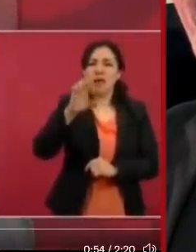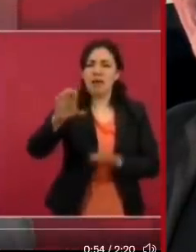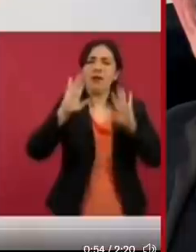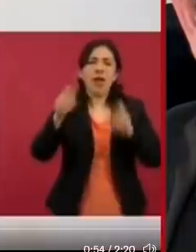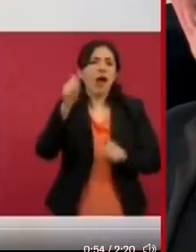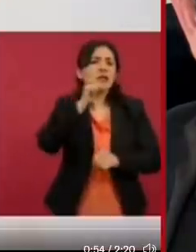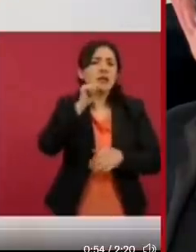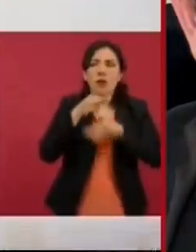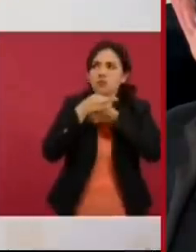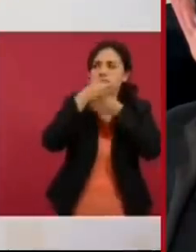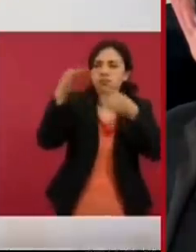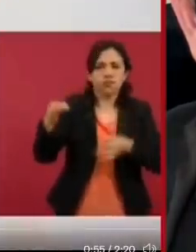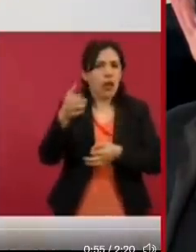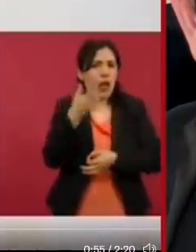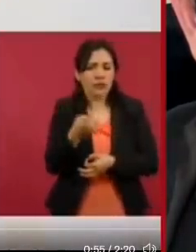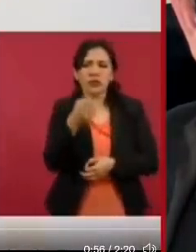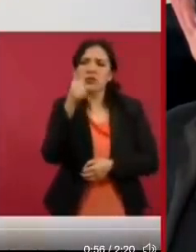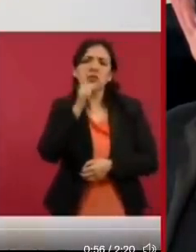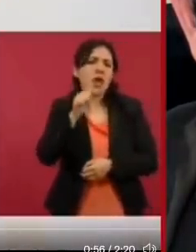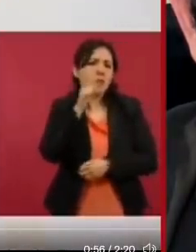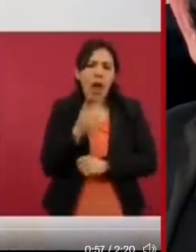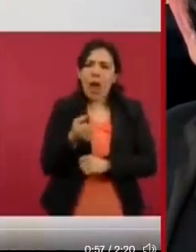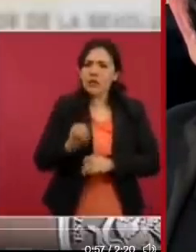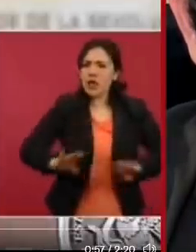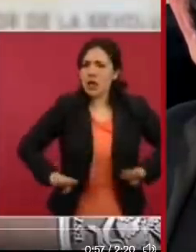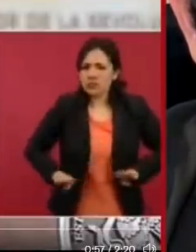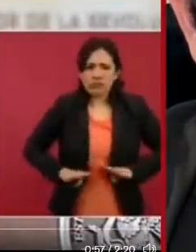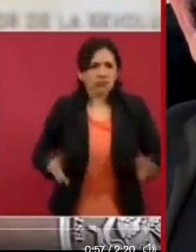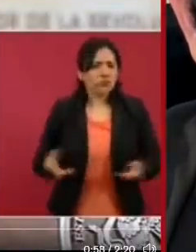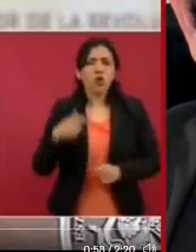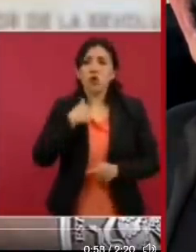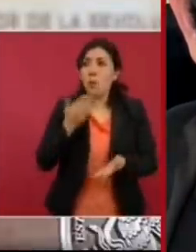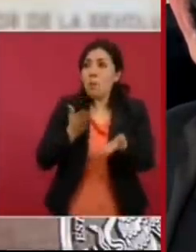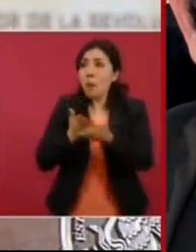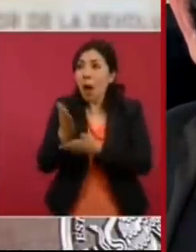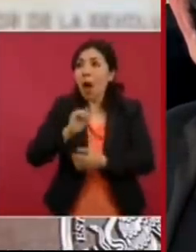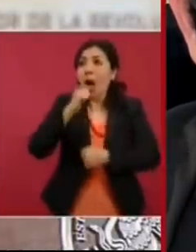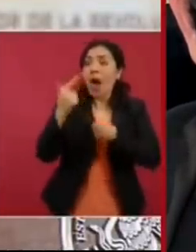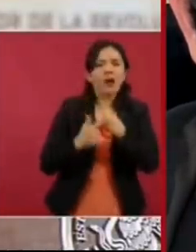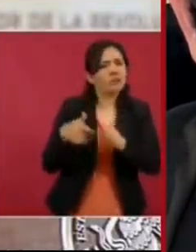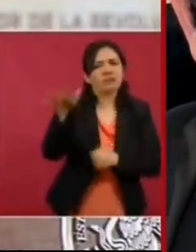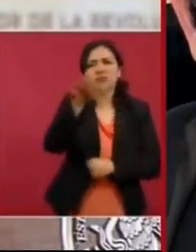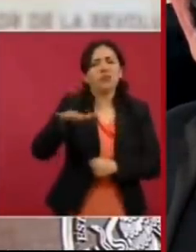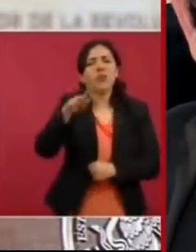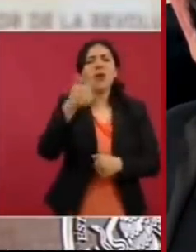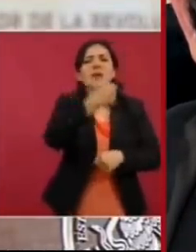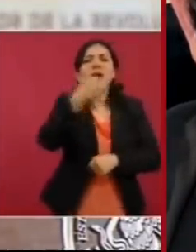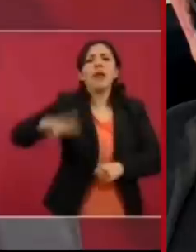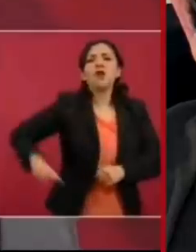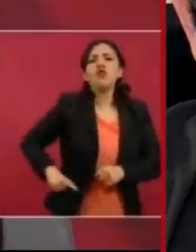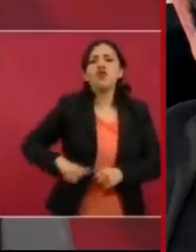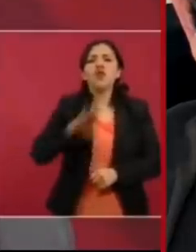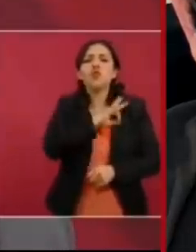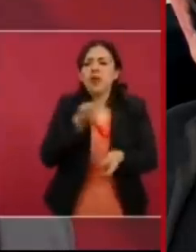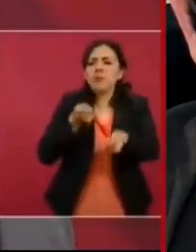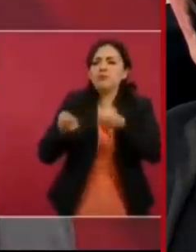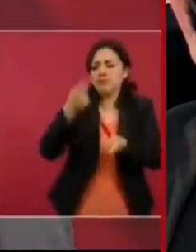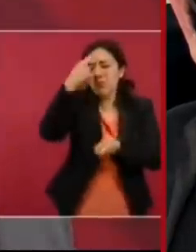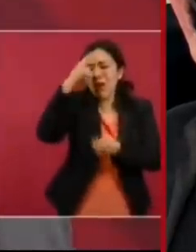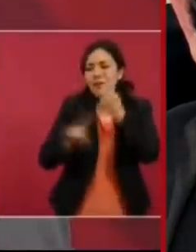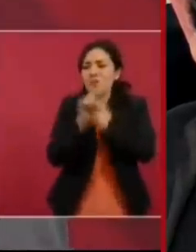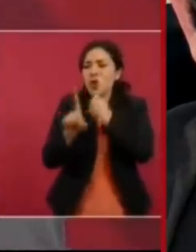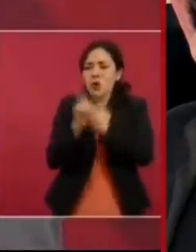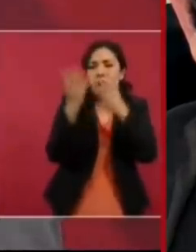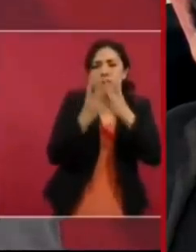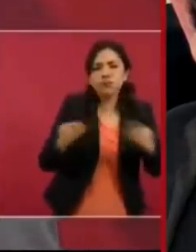a seguir siendo esa la postura la no intervención la autodeterminación de los pueblos y la solución pacífica